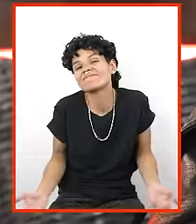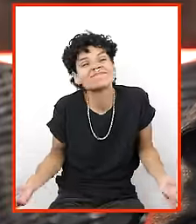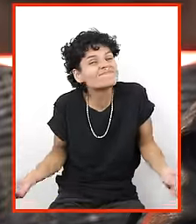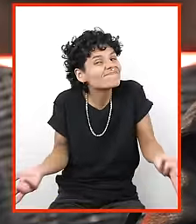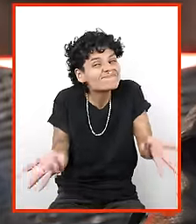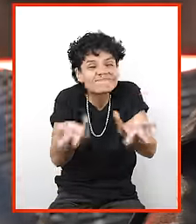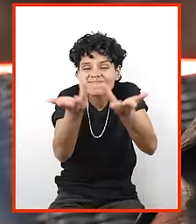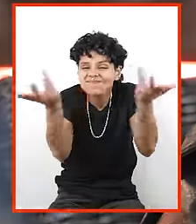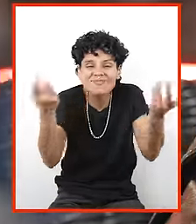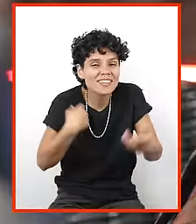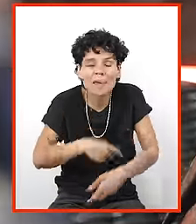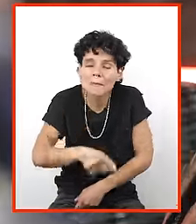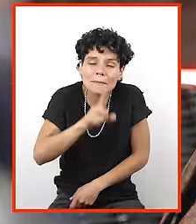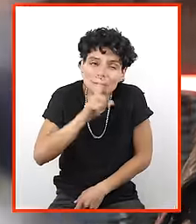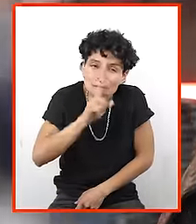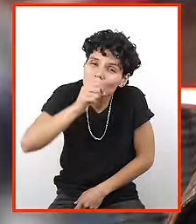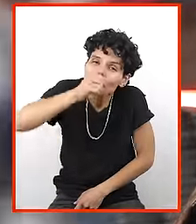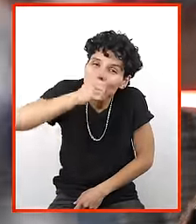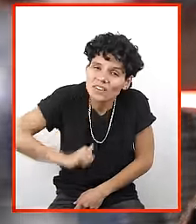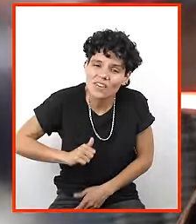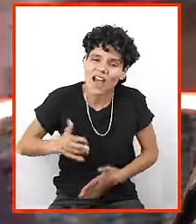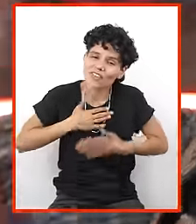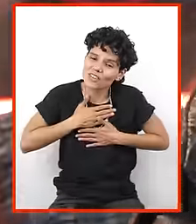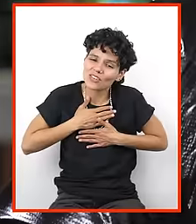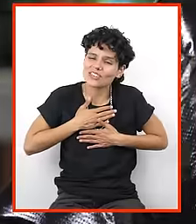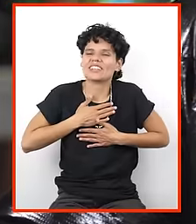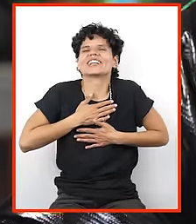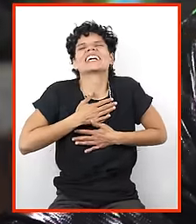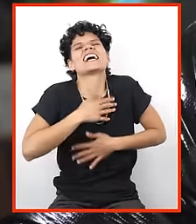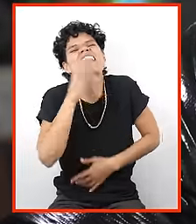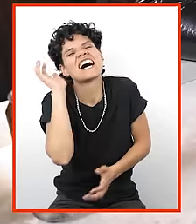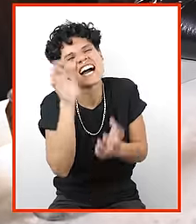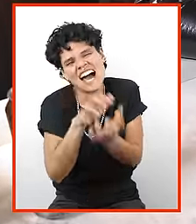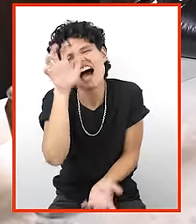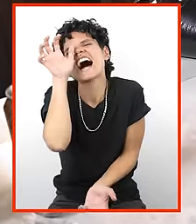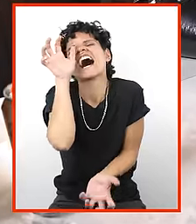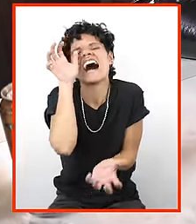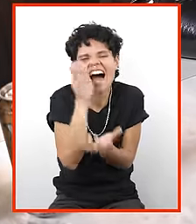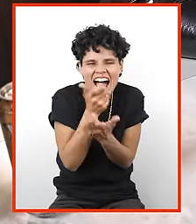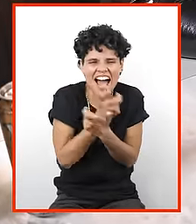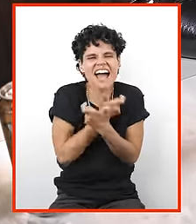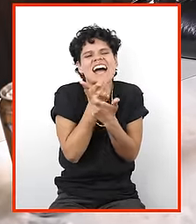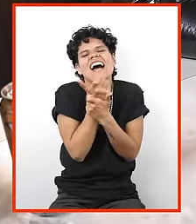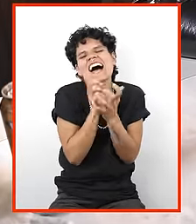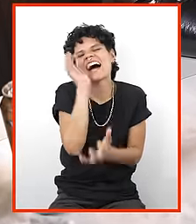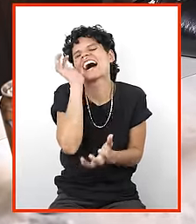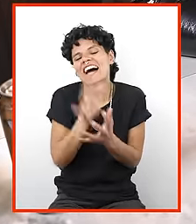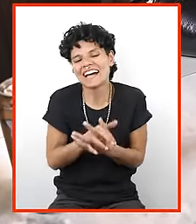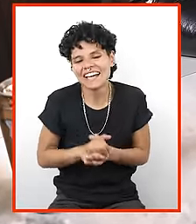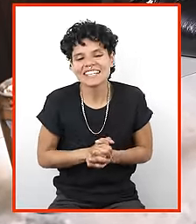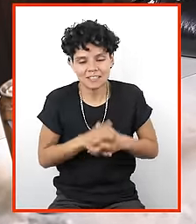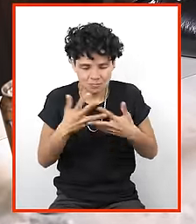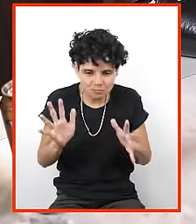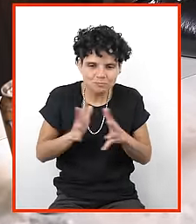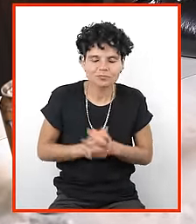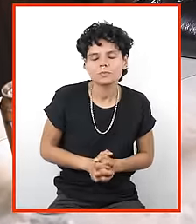No te puedo contar. No. Es algo íntimo mío. Ya. No, pero mira, a lo que iba, es que esta visión,